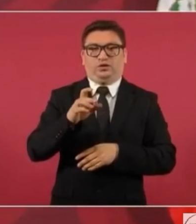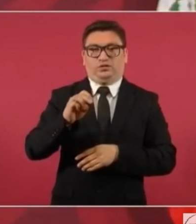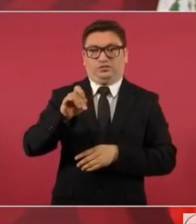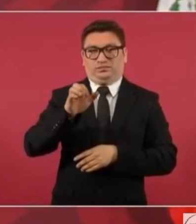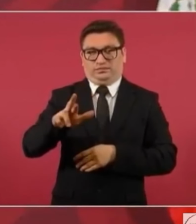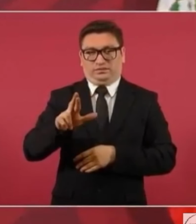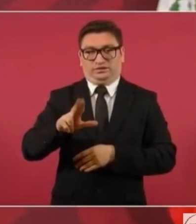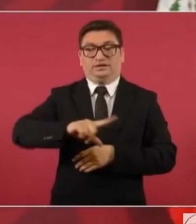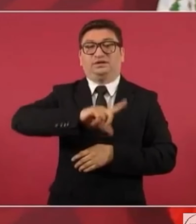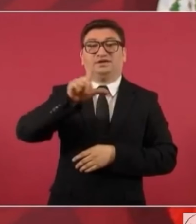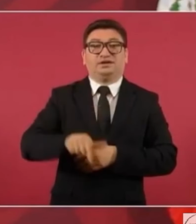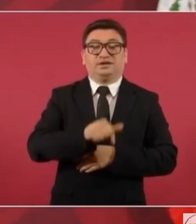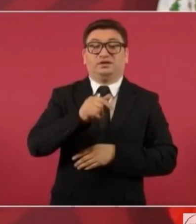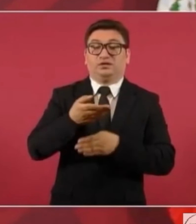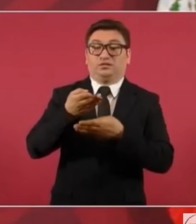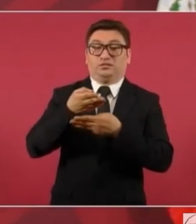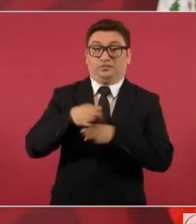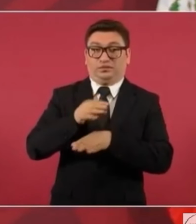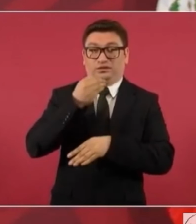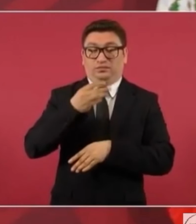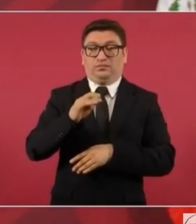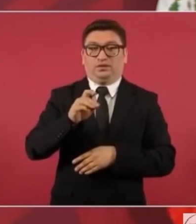Y cuando licitan Bancomer,